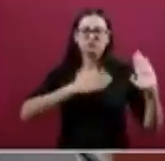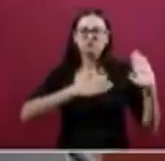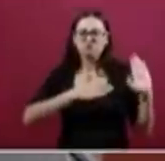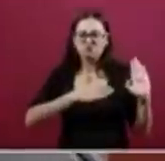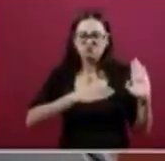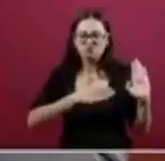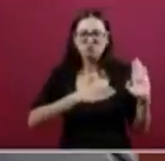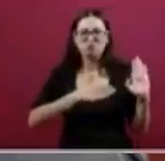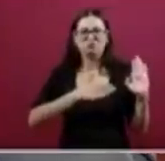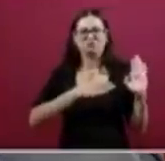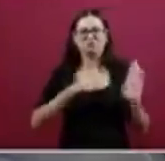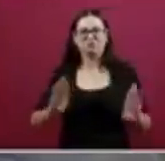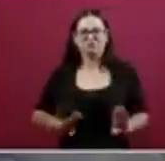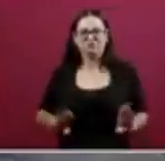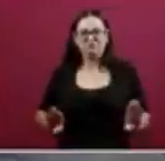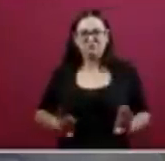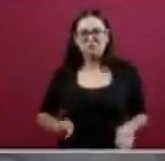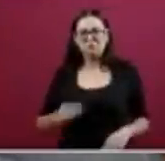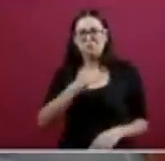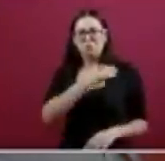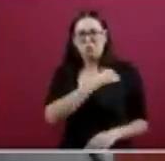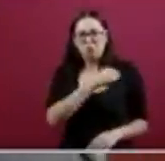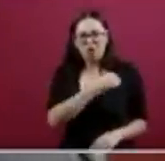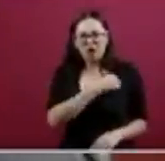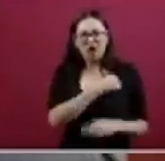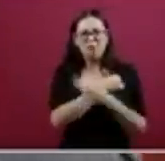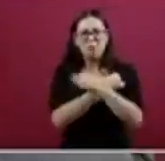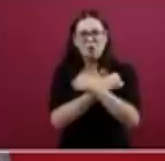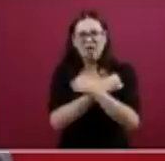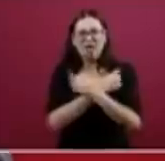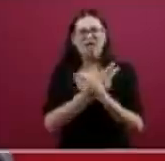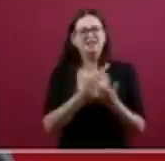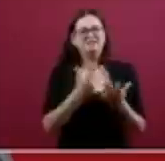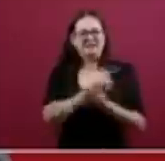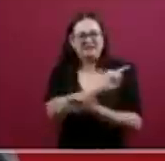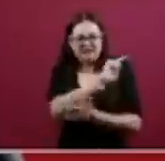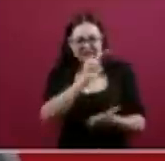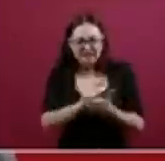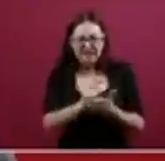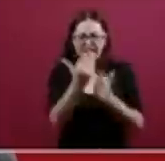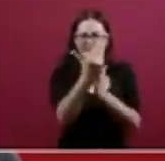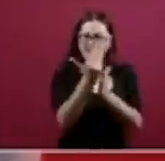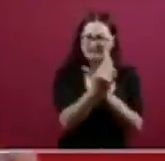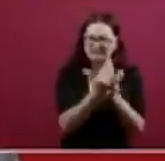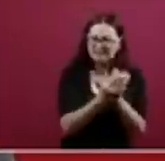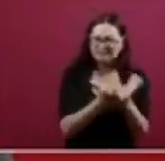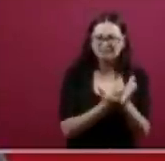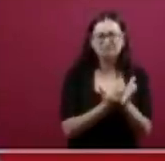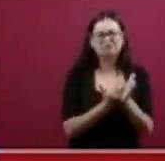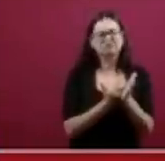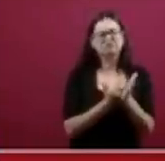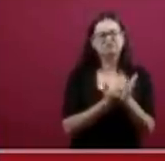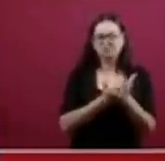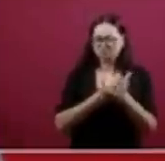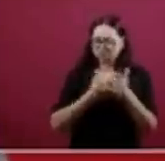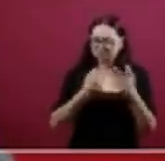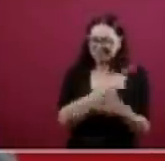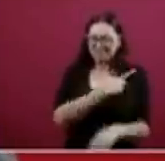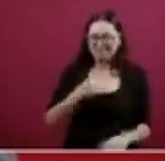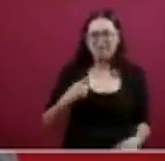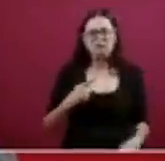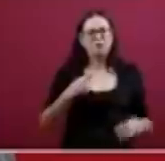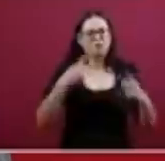moral, ¿sí?, legal, de ayudar